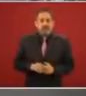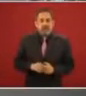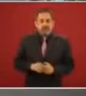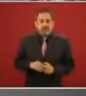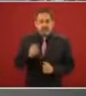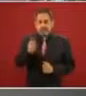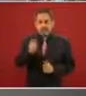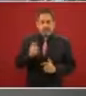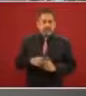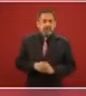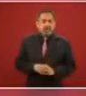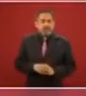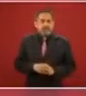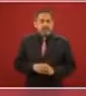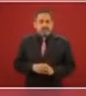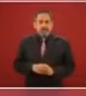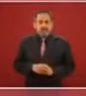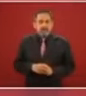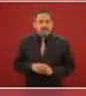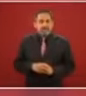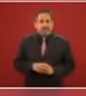se